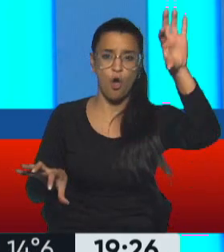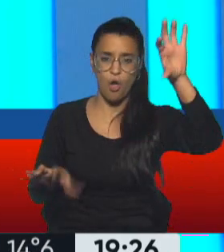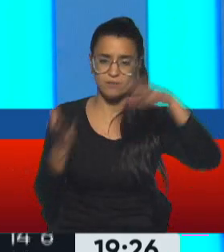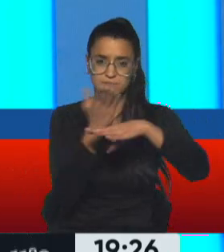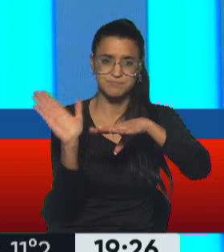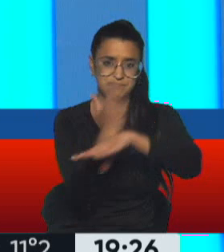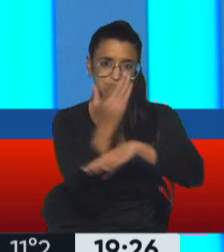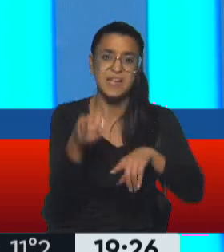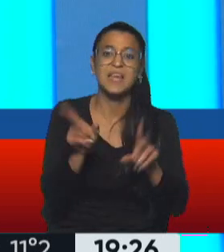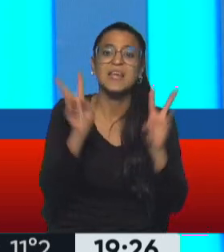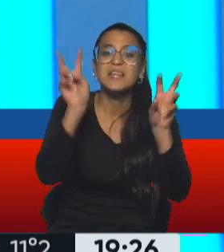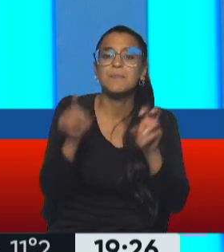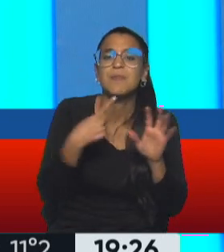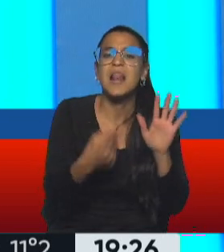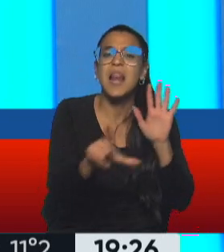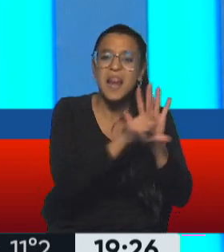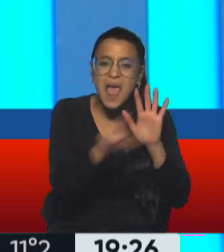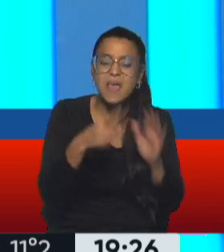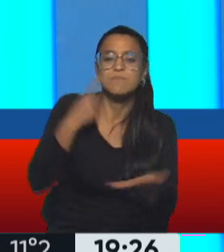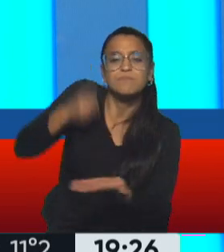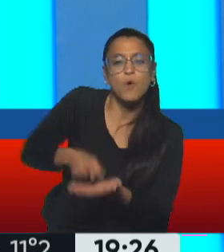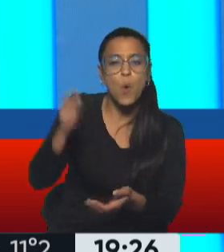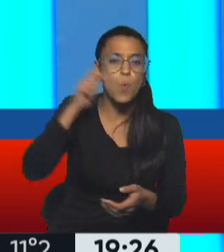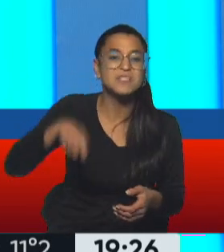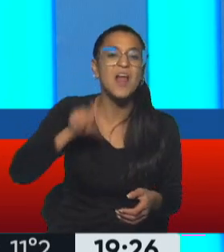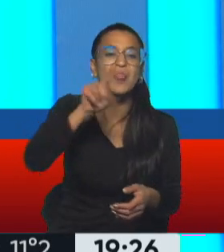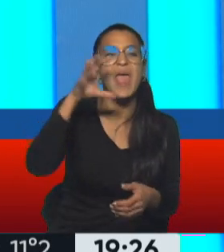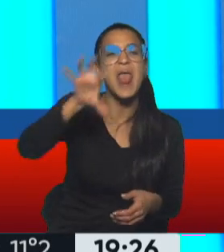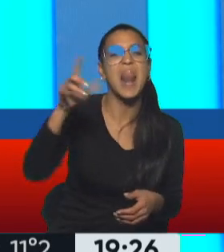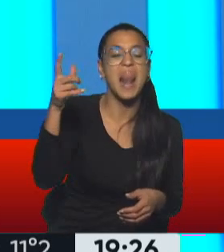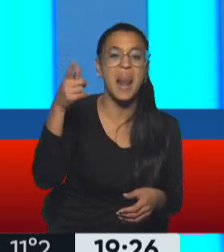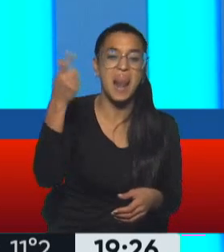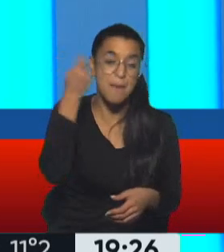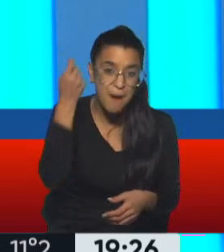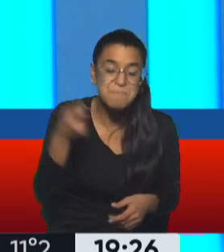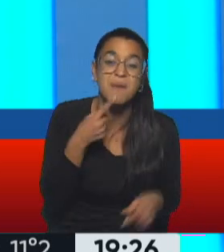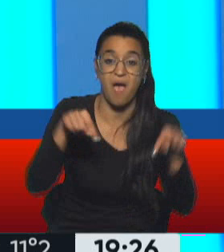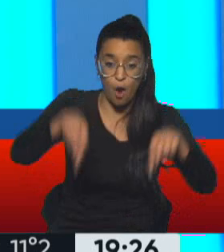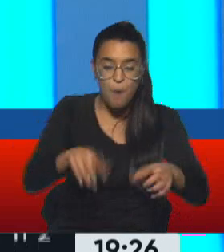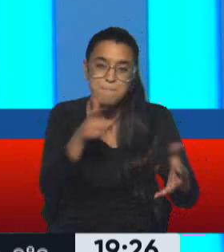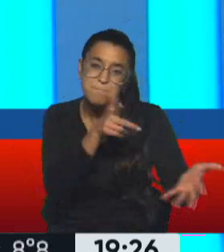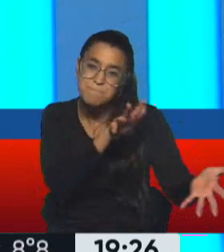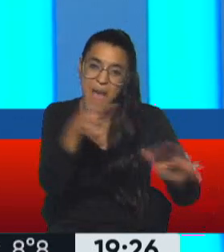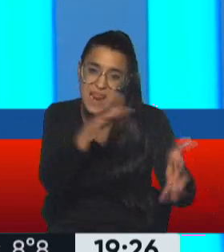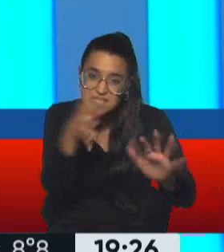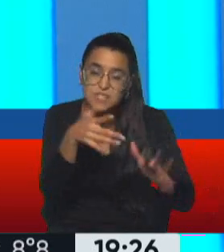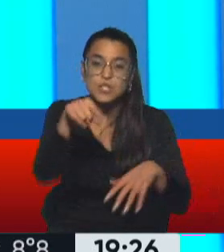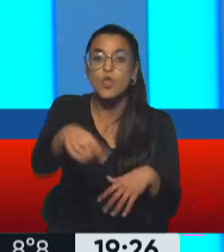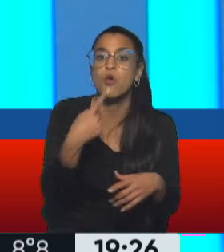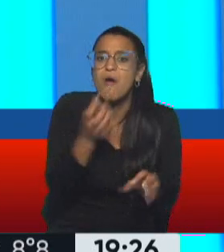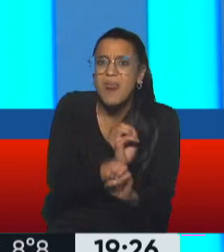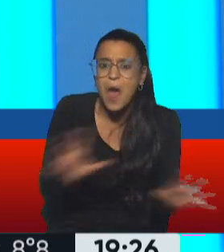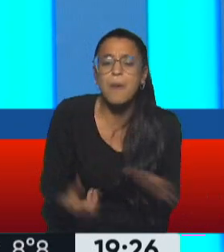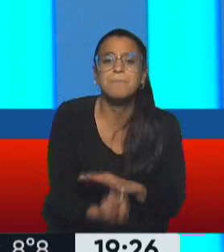algunos meses respecto de una ley, de un fallo judicial en La Pampa. Bueno, aquí está ocurriendo algo más o menos parecido con este agravante, que es